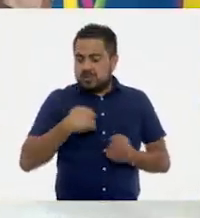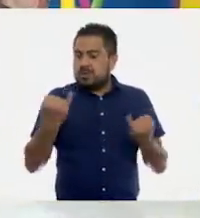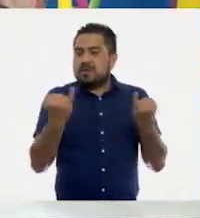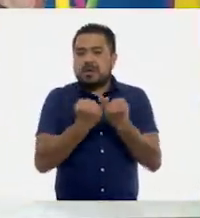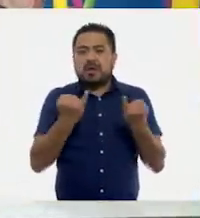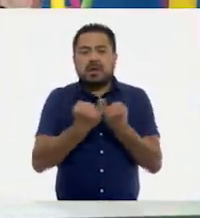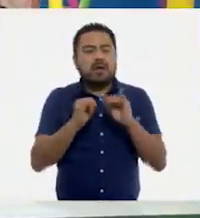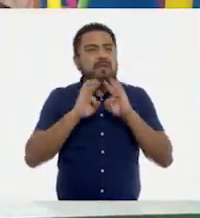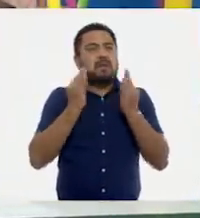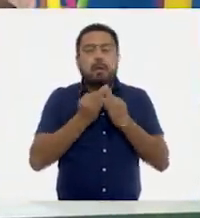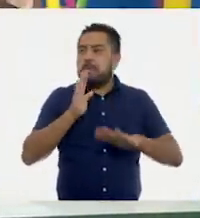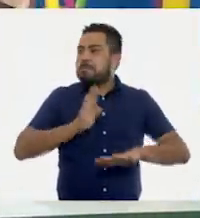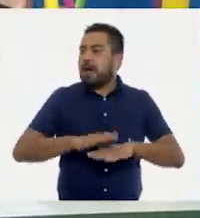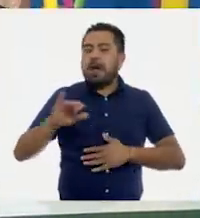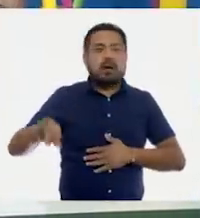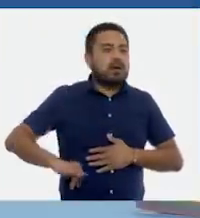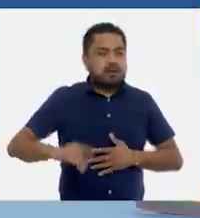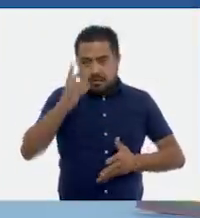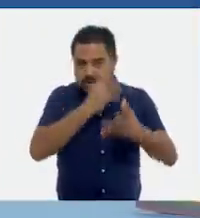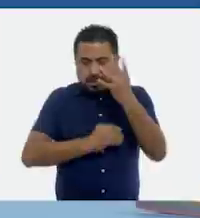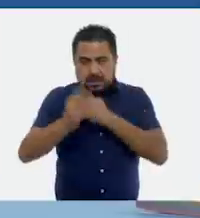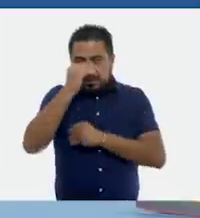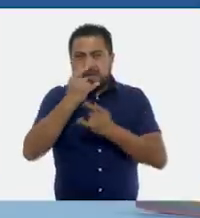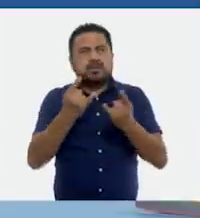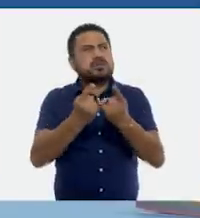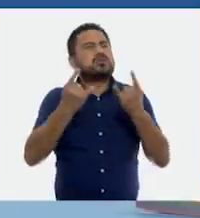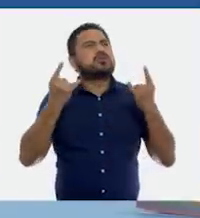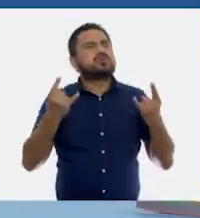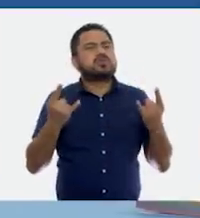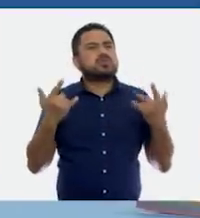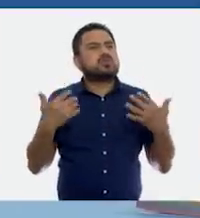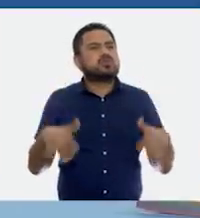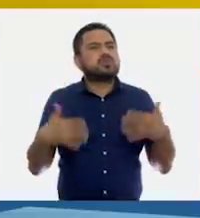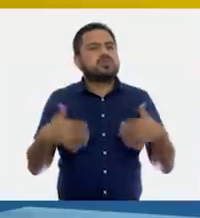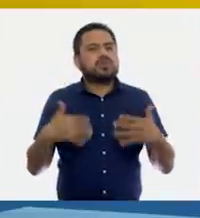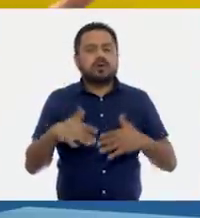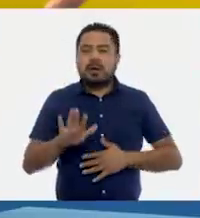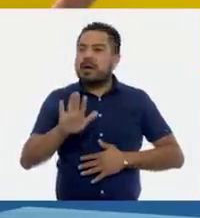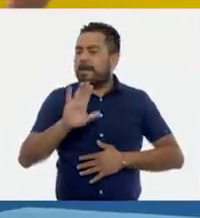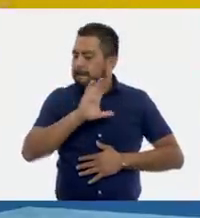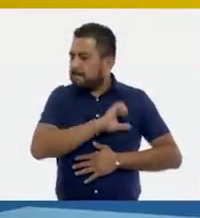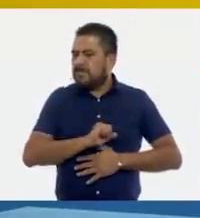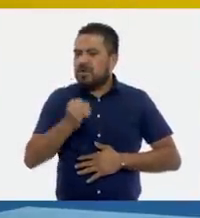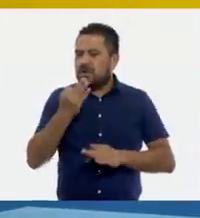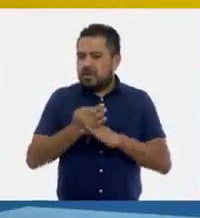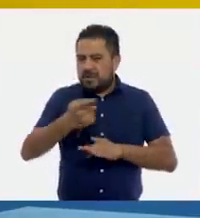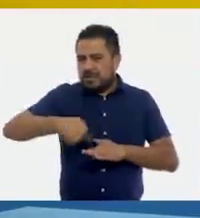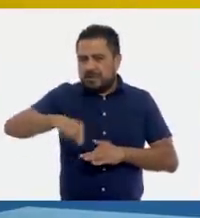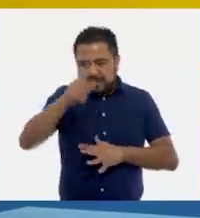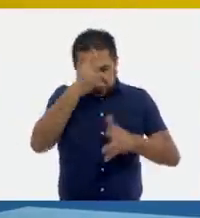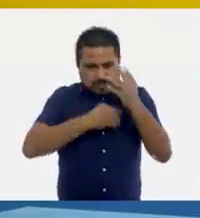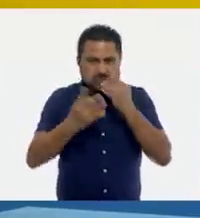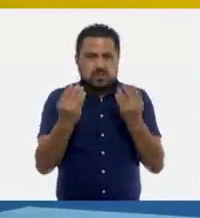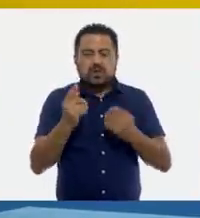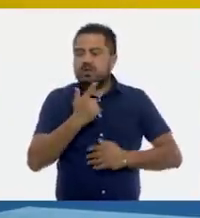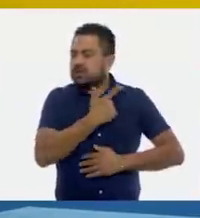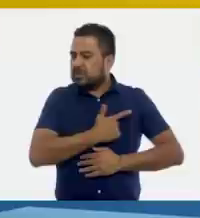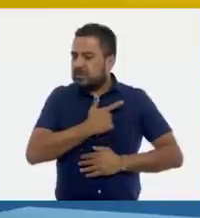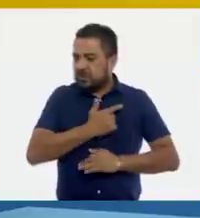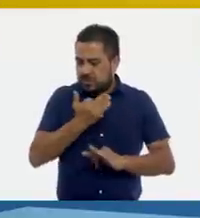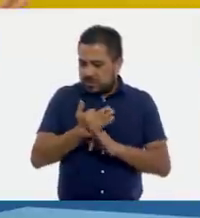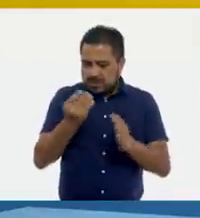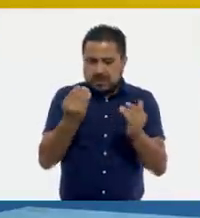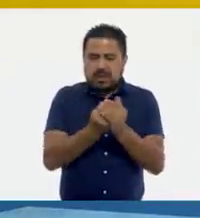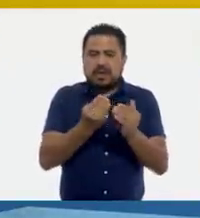qué forma tan interesante de aprender la historia. Pues me encanta que hayan aprendido tanto y que les haya gustado esta